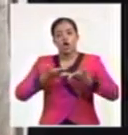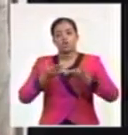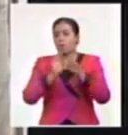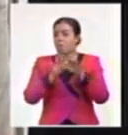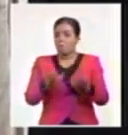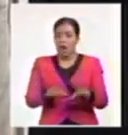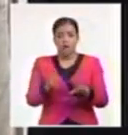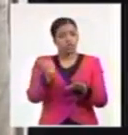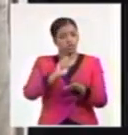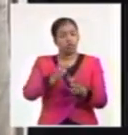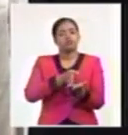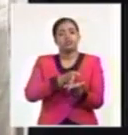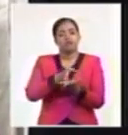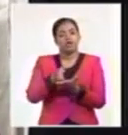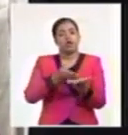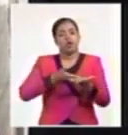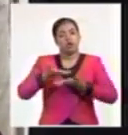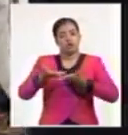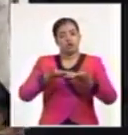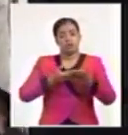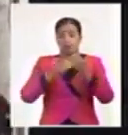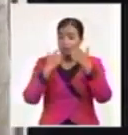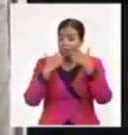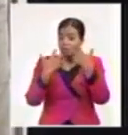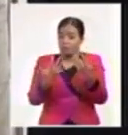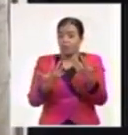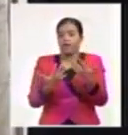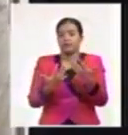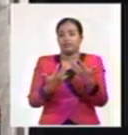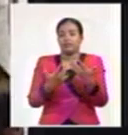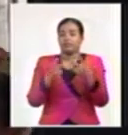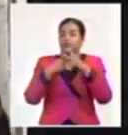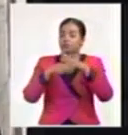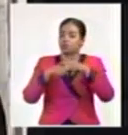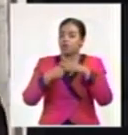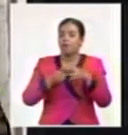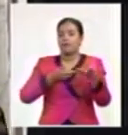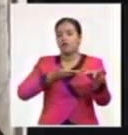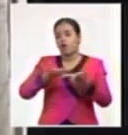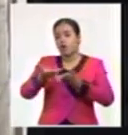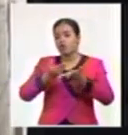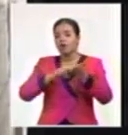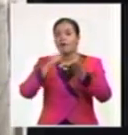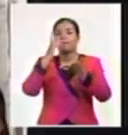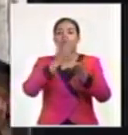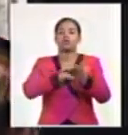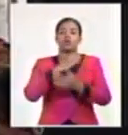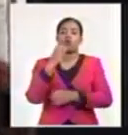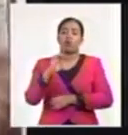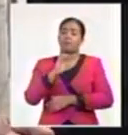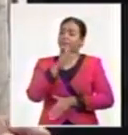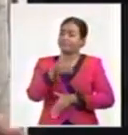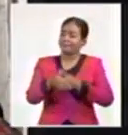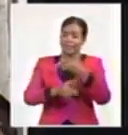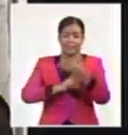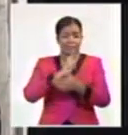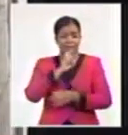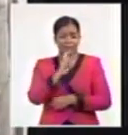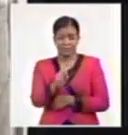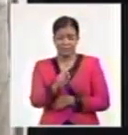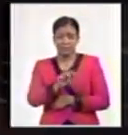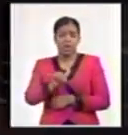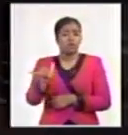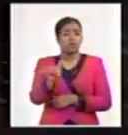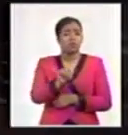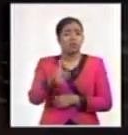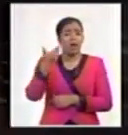importante la consolidación de la paz en Colombia. Va a ser un proceso difícil. Lo comparo con lo que ocurrió con el anterior proceso de